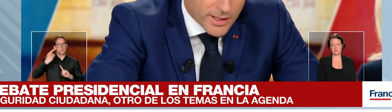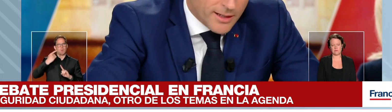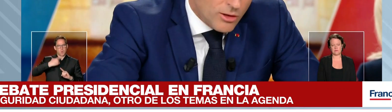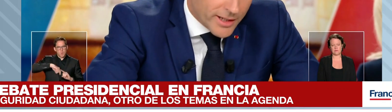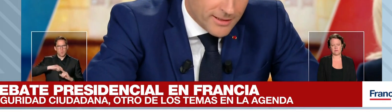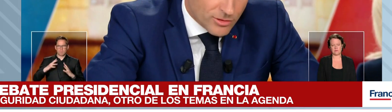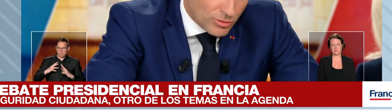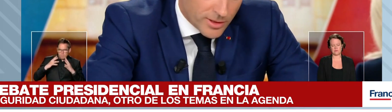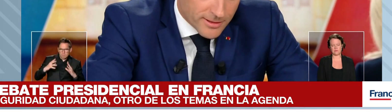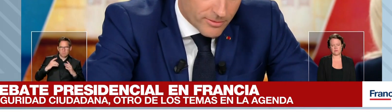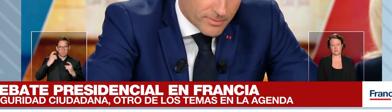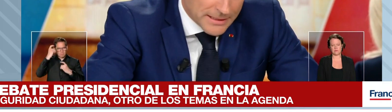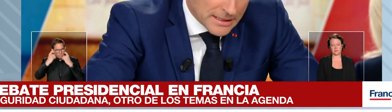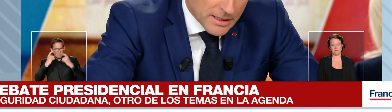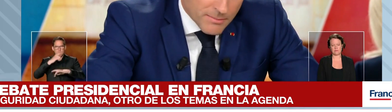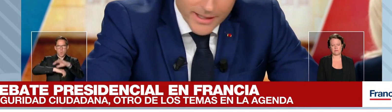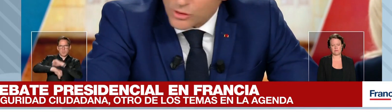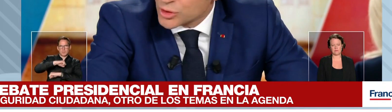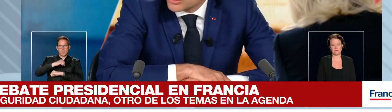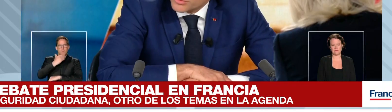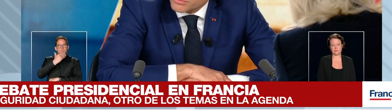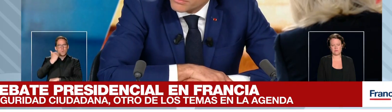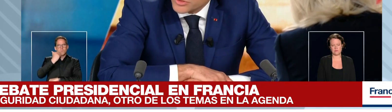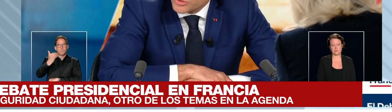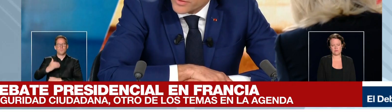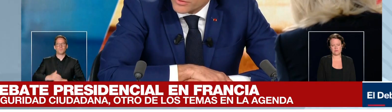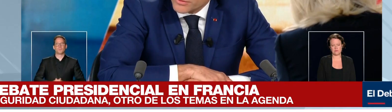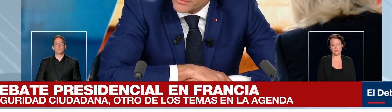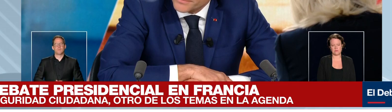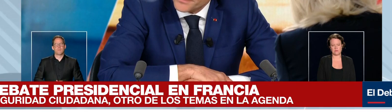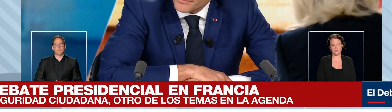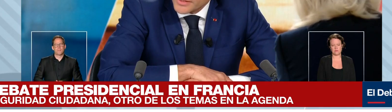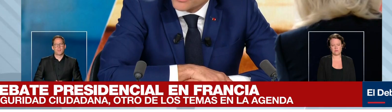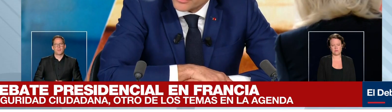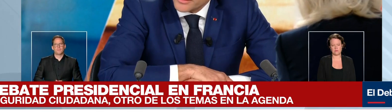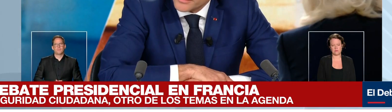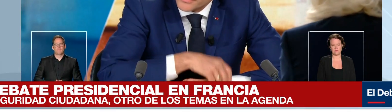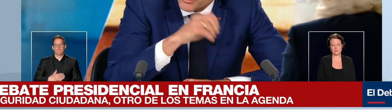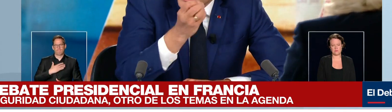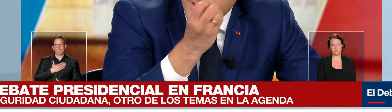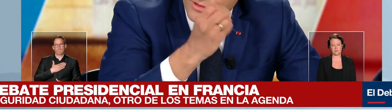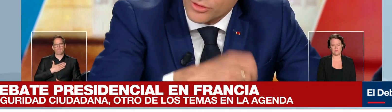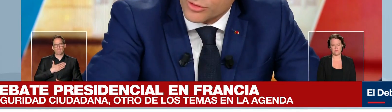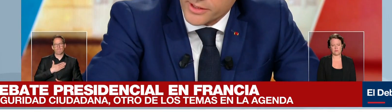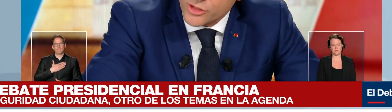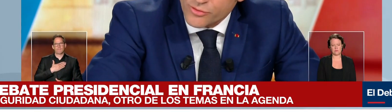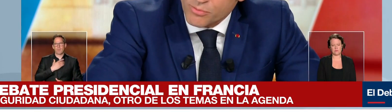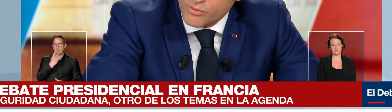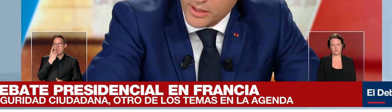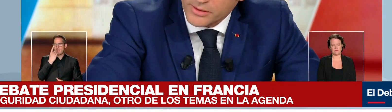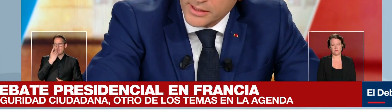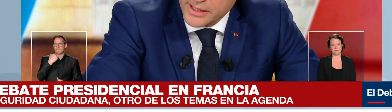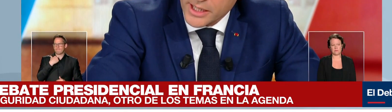nosotros aumentamos claramente los medios y la organización colectiva. Hay 4 cosas. Si yo debo sacarlas aquí